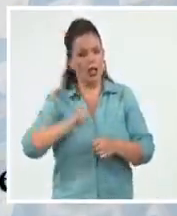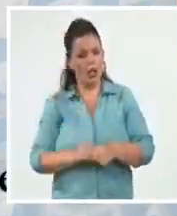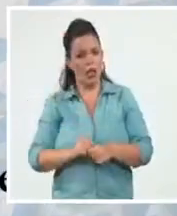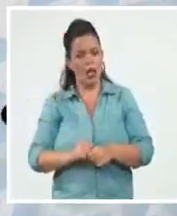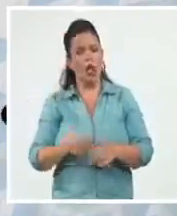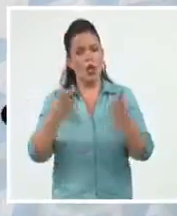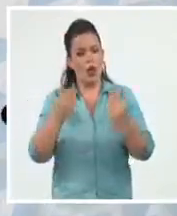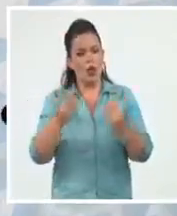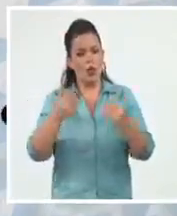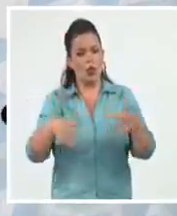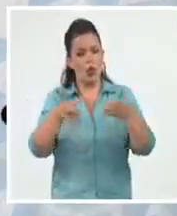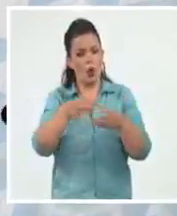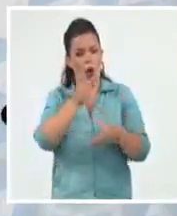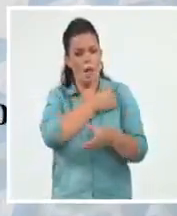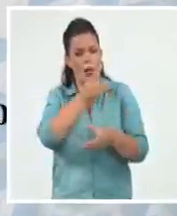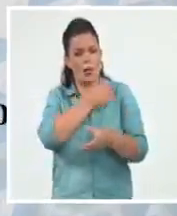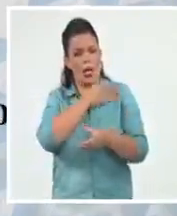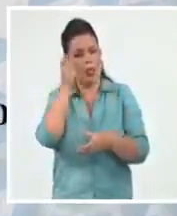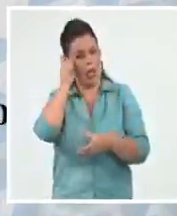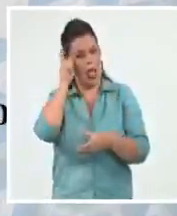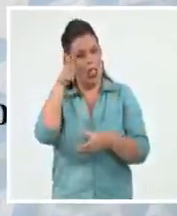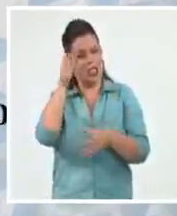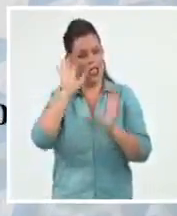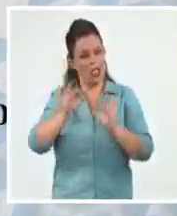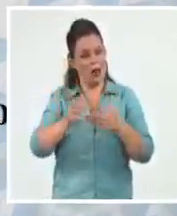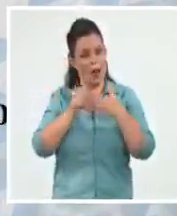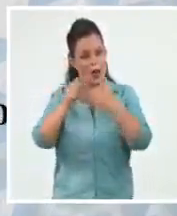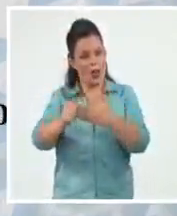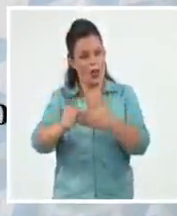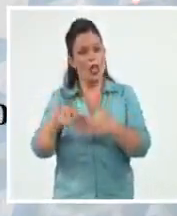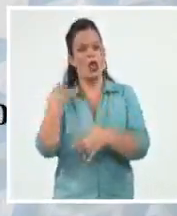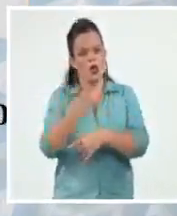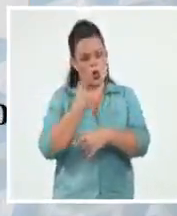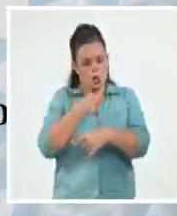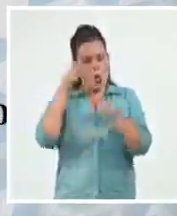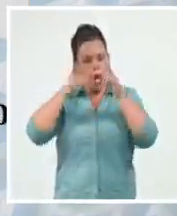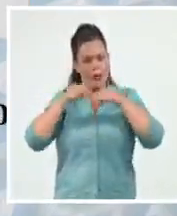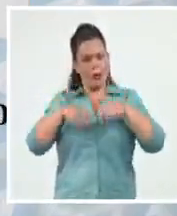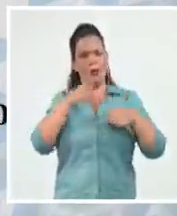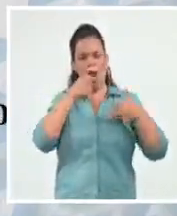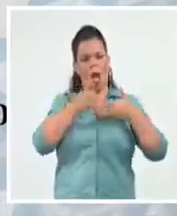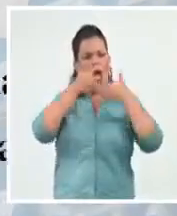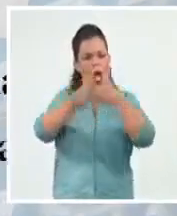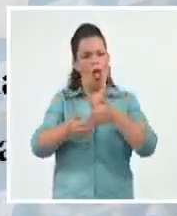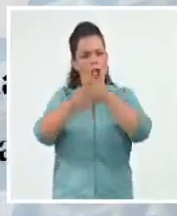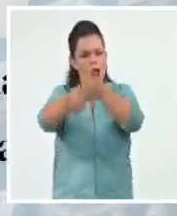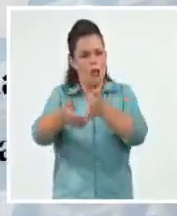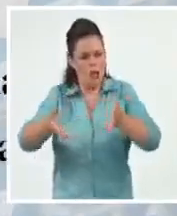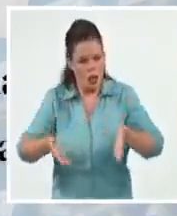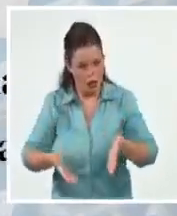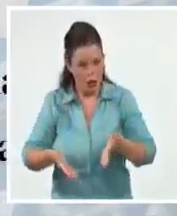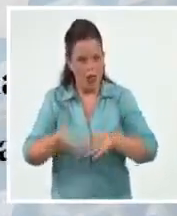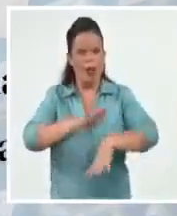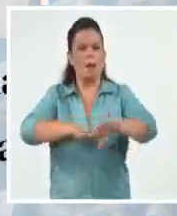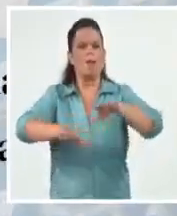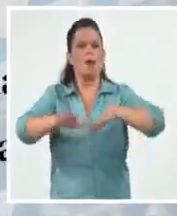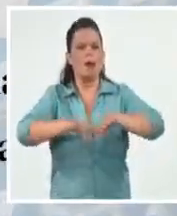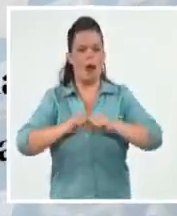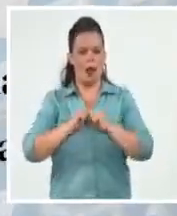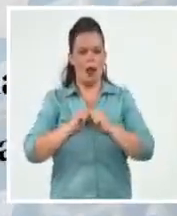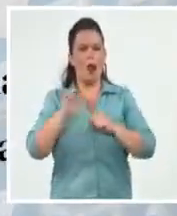inteligencia que le van diciendo esto también y esto otro. Nosotros podemos hacer eso para ellos. Y ellos mismos que se organizen. Esto es nada más que una parte